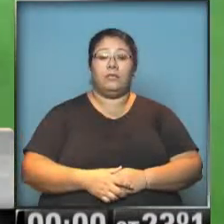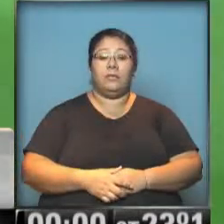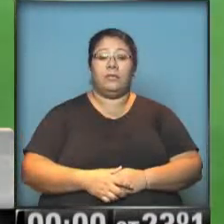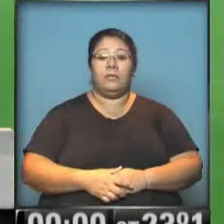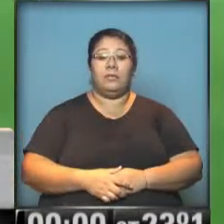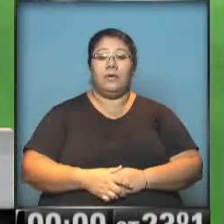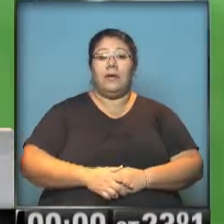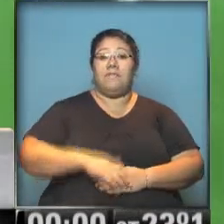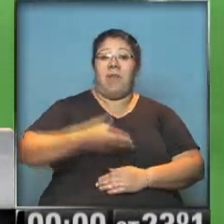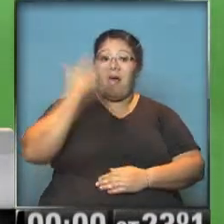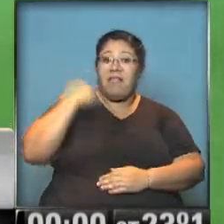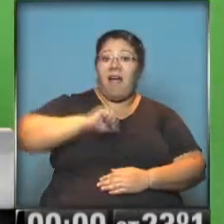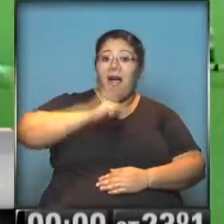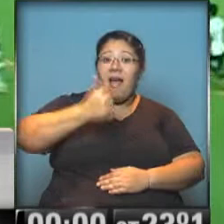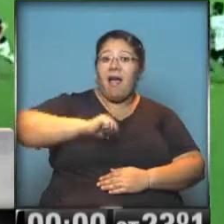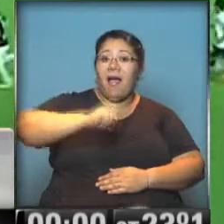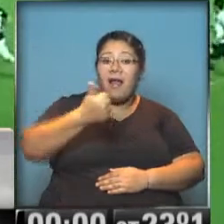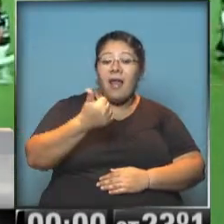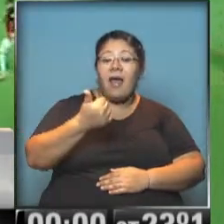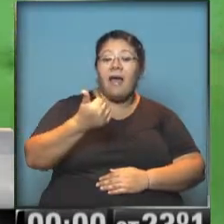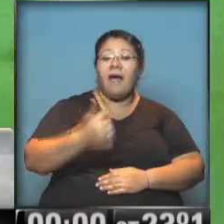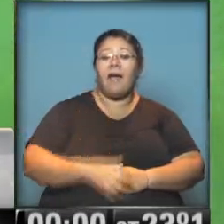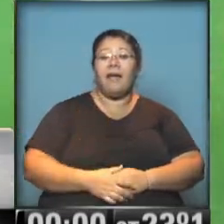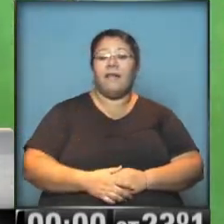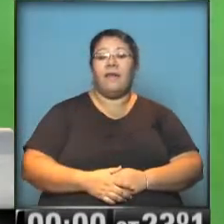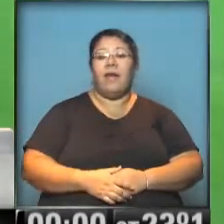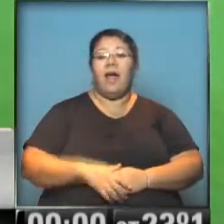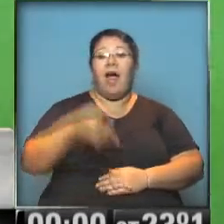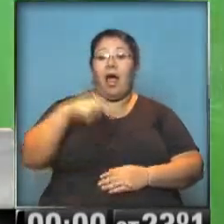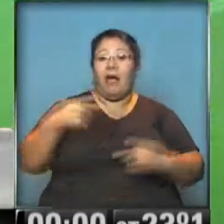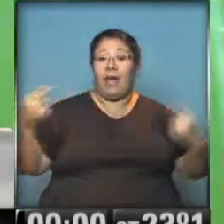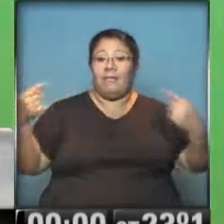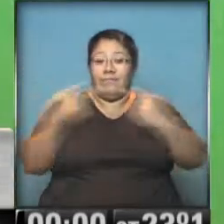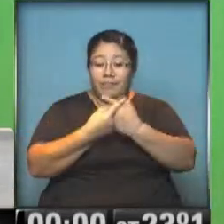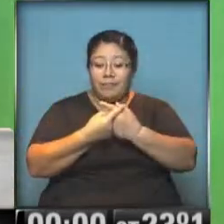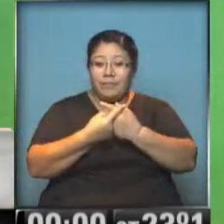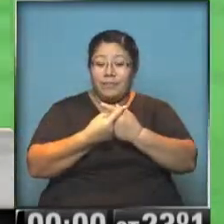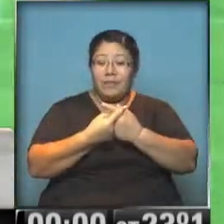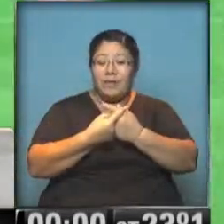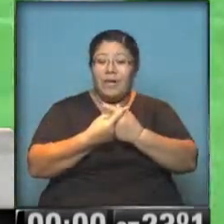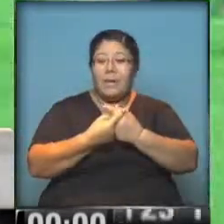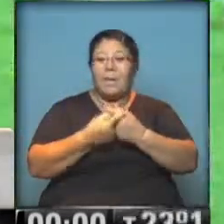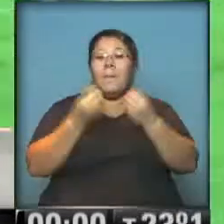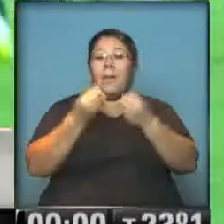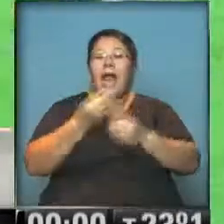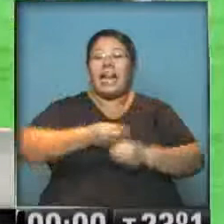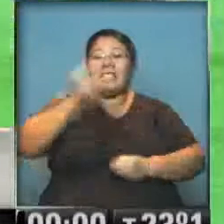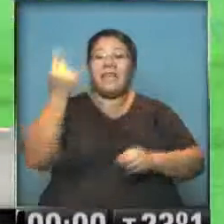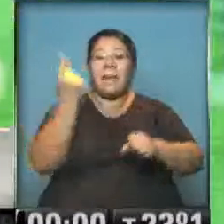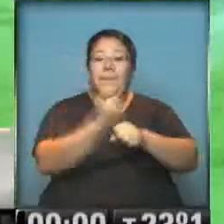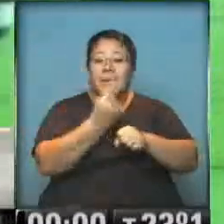de ganar en la fecha anterior y que iba justamente con Corinthians a pelear el primer lugar del grupo, termina